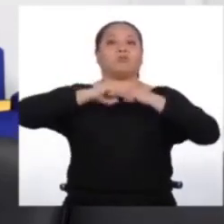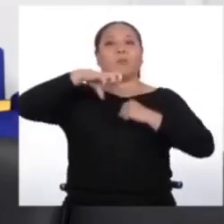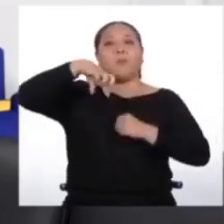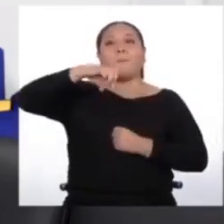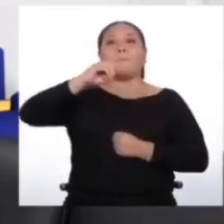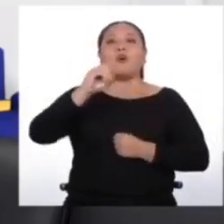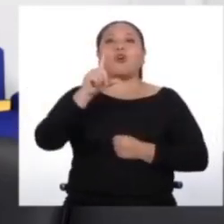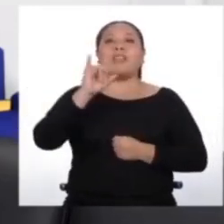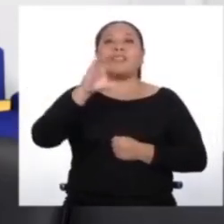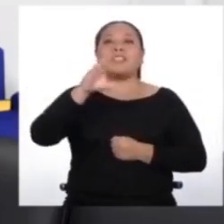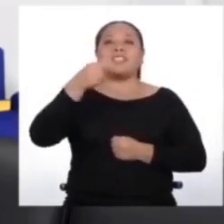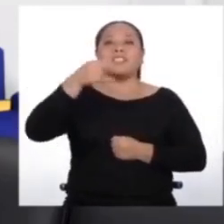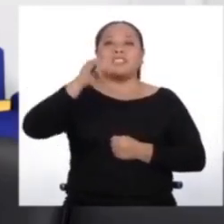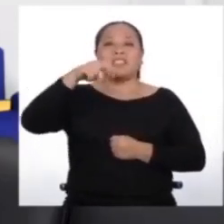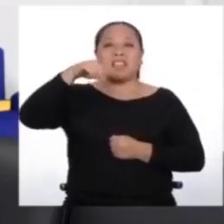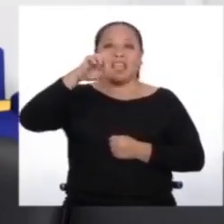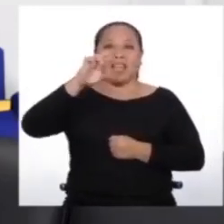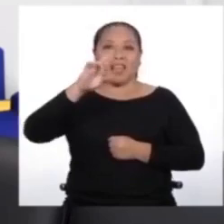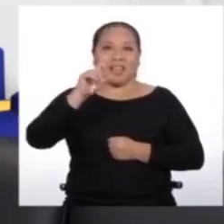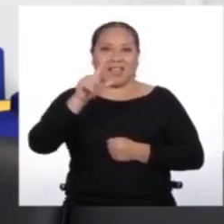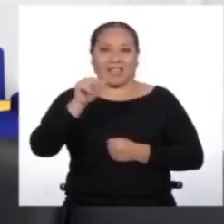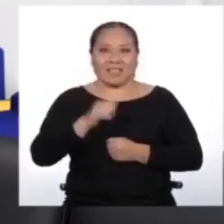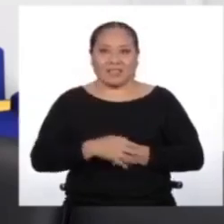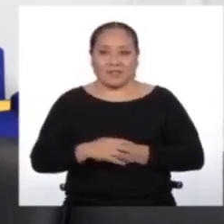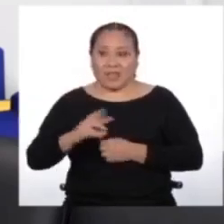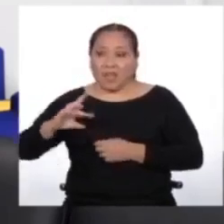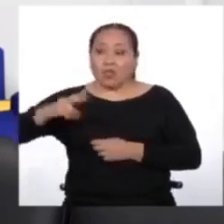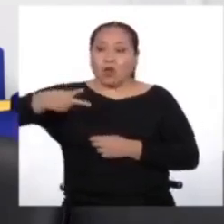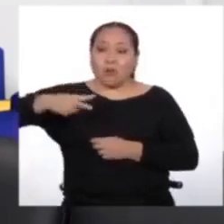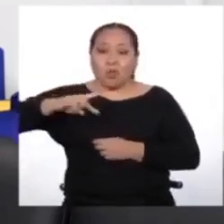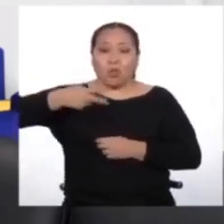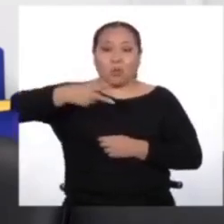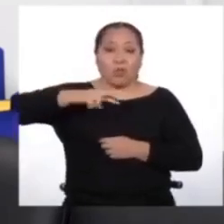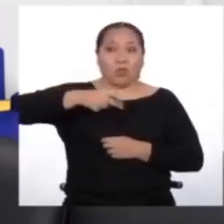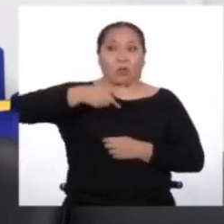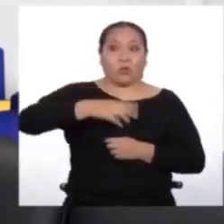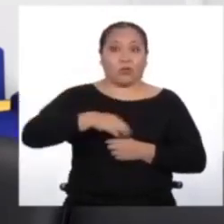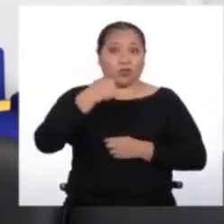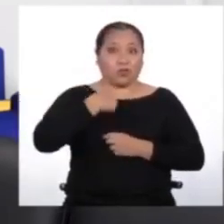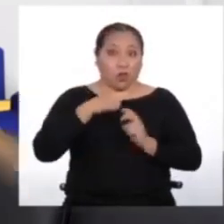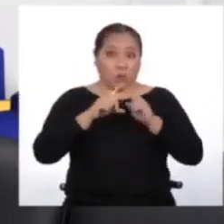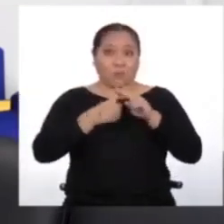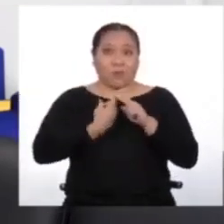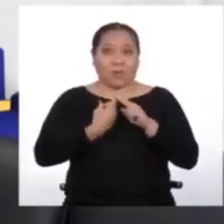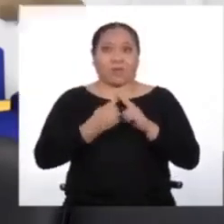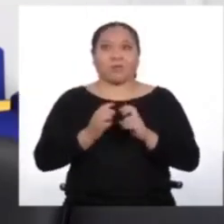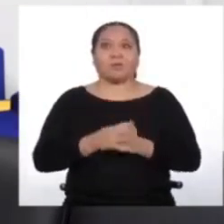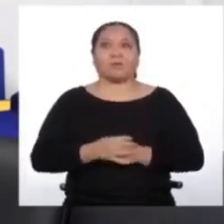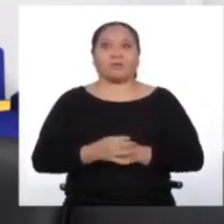5 días hacemos el doble del día anterior? ¿Ah? Yo empiezo en el acto.